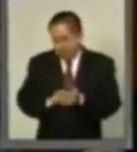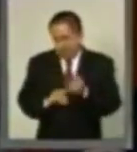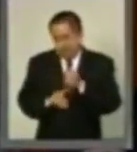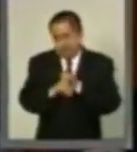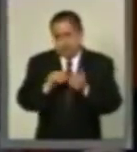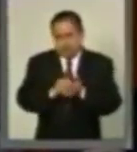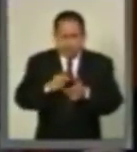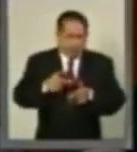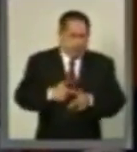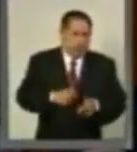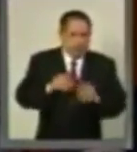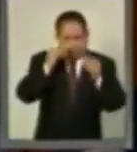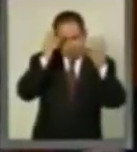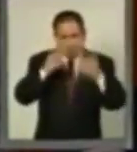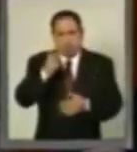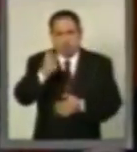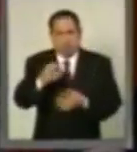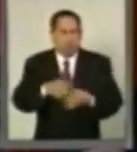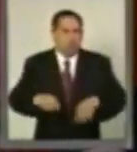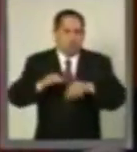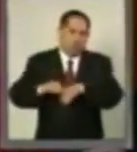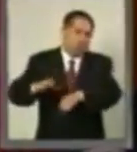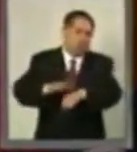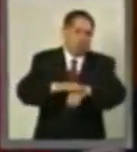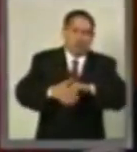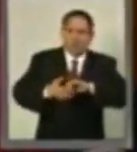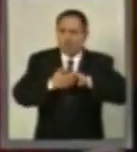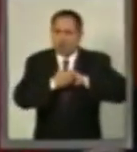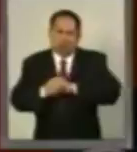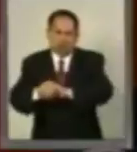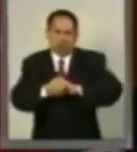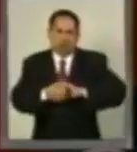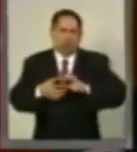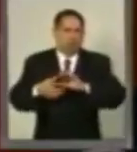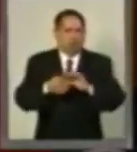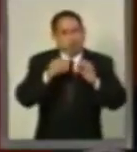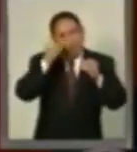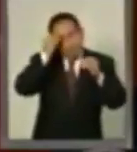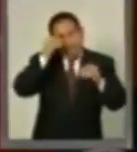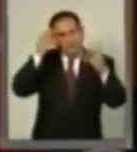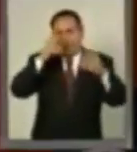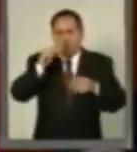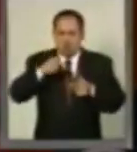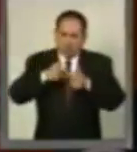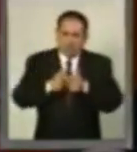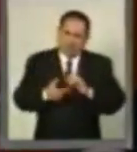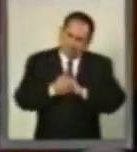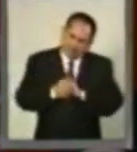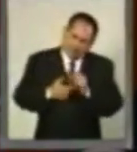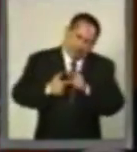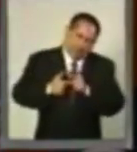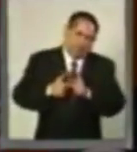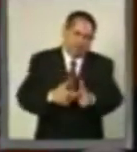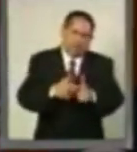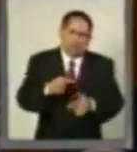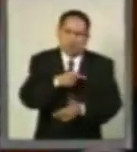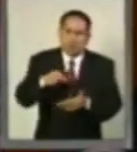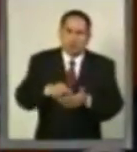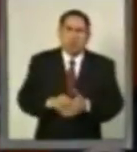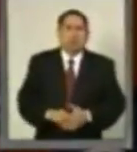así. Y por eso creo que el llamado a la solidaridad y a no perderla nunca más, vale la pena hacerlo desde este